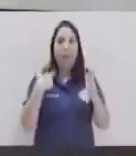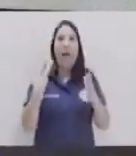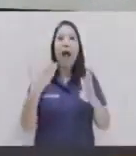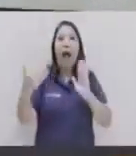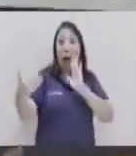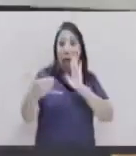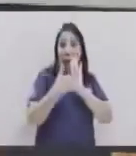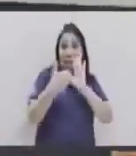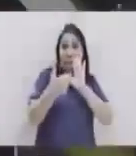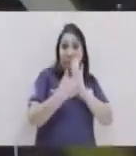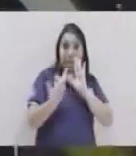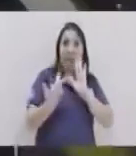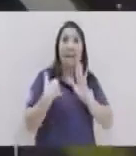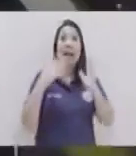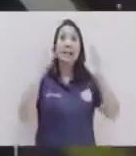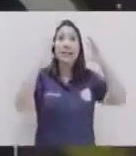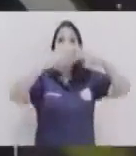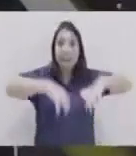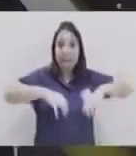en las amenazas y en nuestras